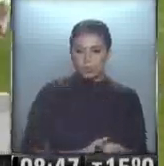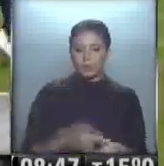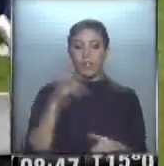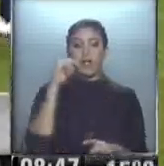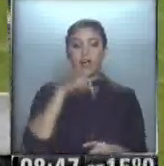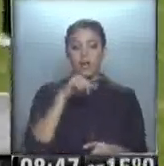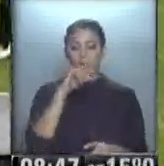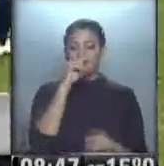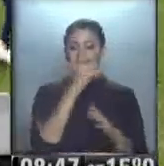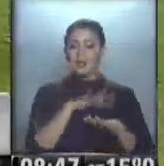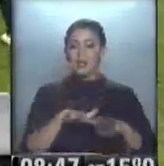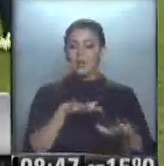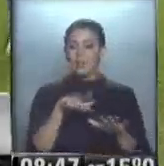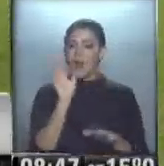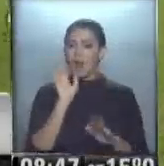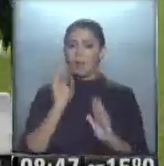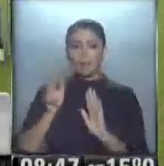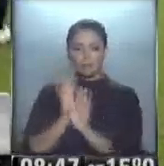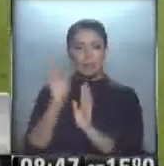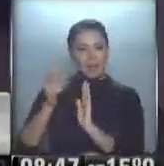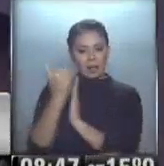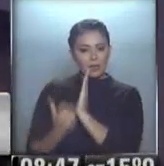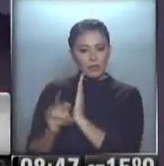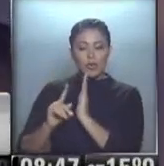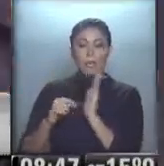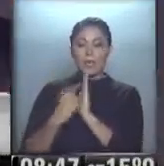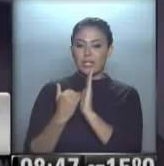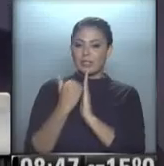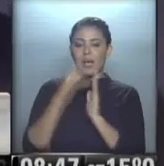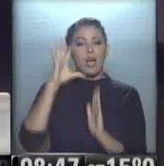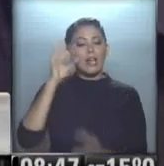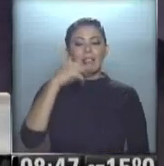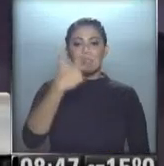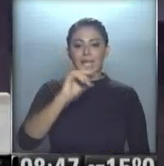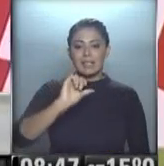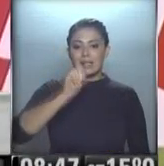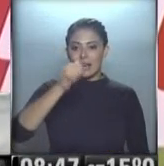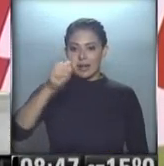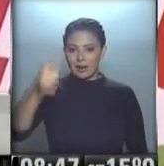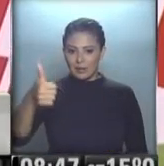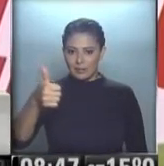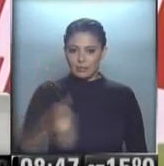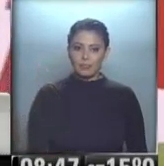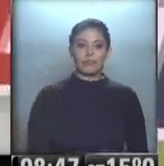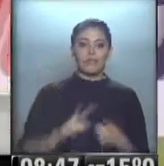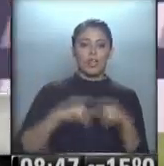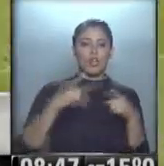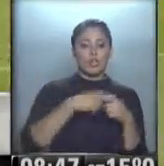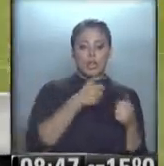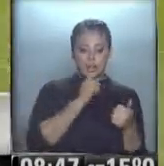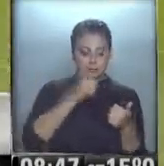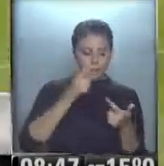fuera de la zona de descenso estando muy cerca, pero recordemos que tiene tres triunfos al hilo. Le ganó a